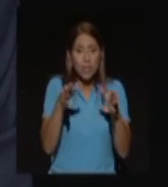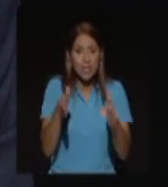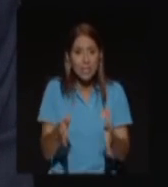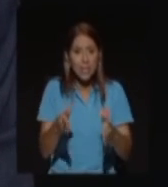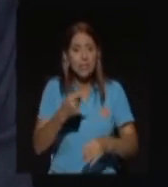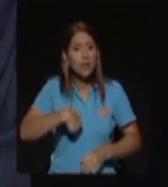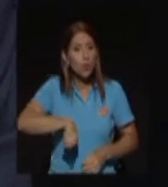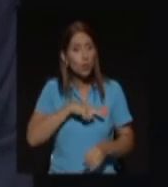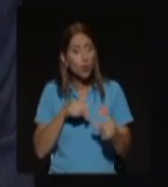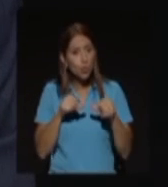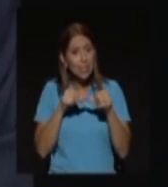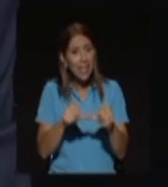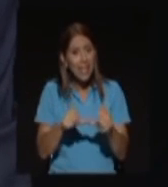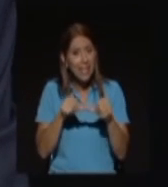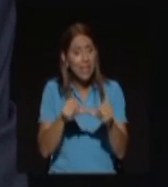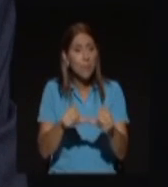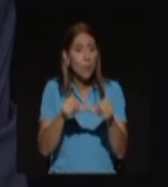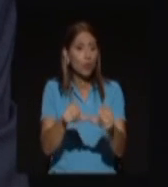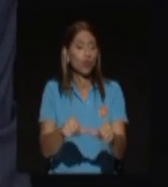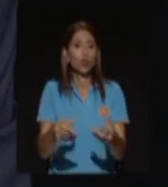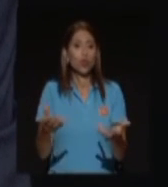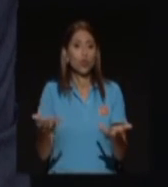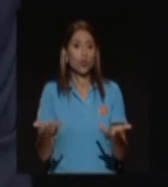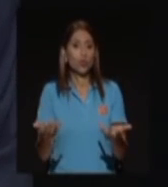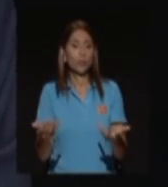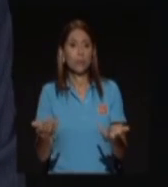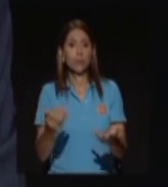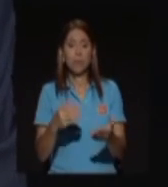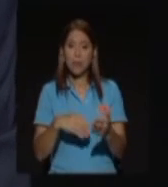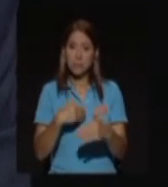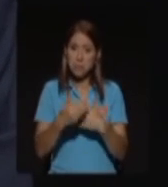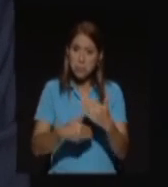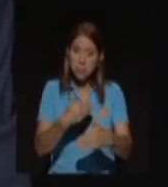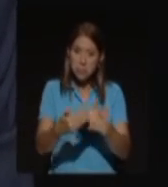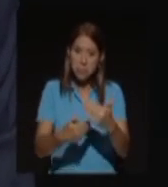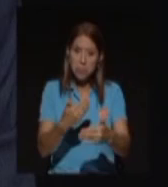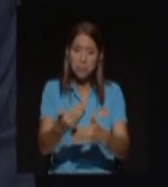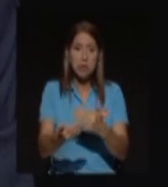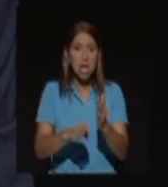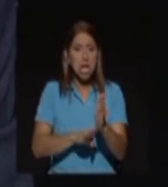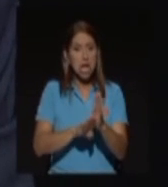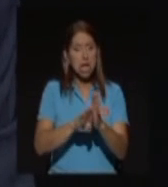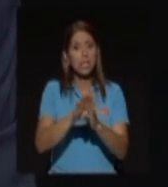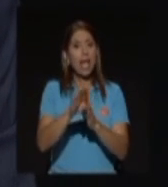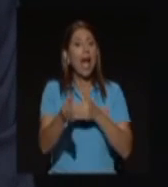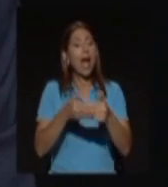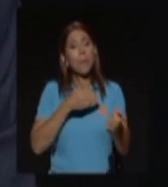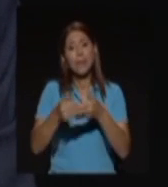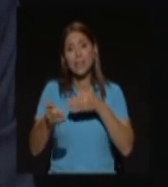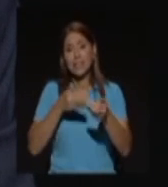Seguimos creciendo en todos estos mundos a pesar de una infraestructura